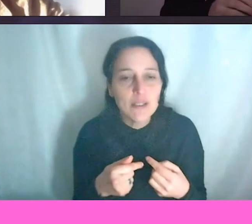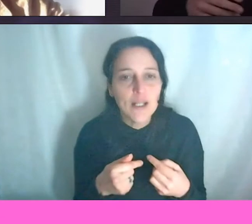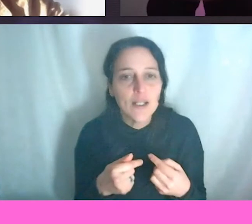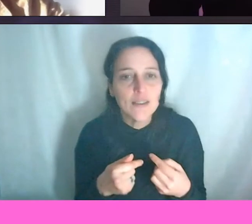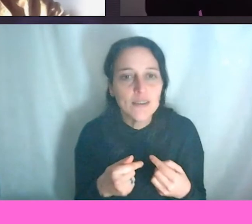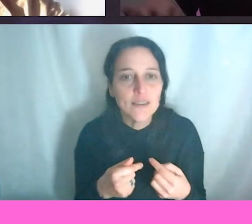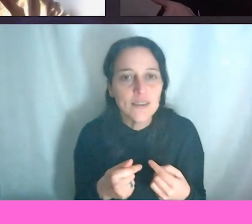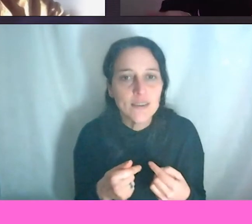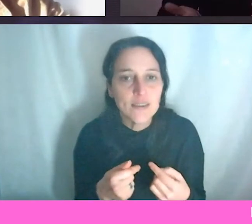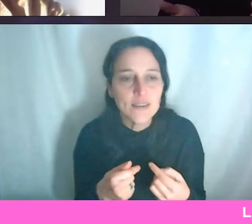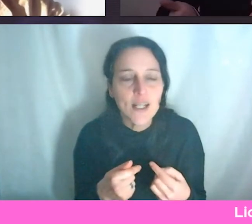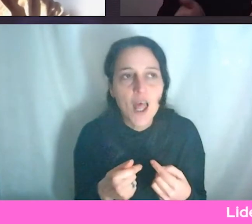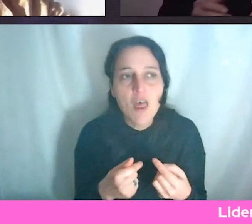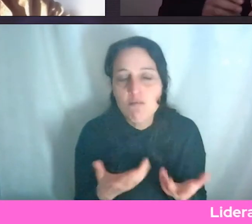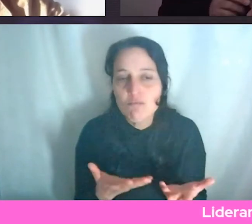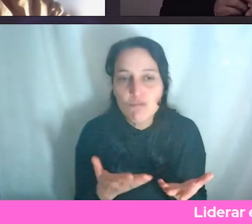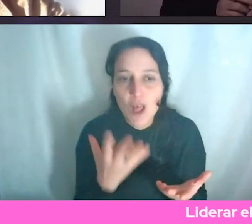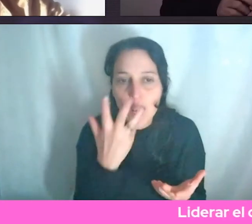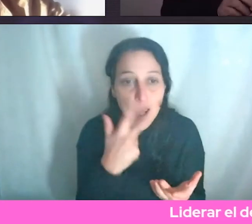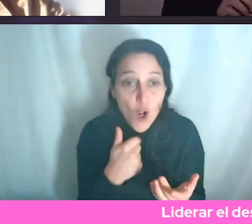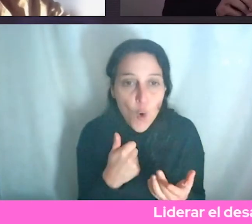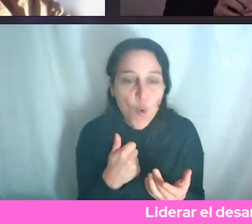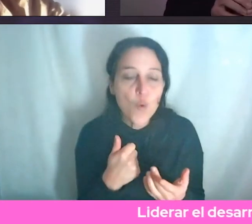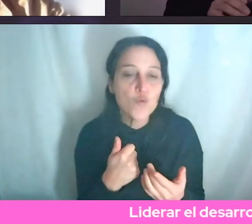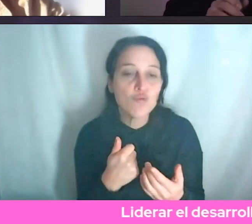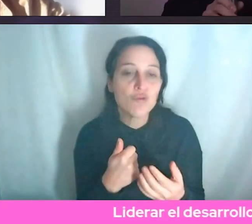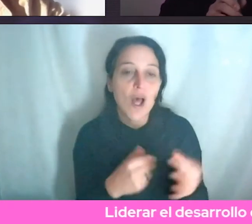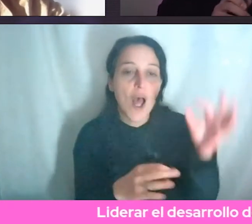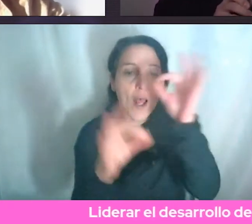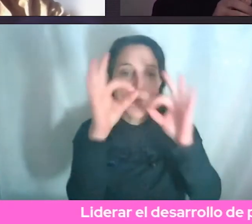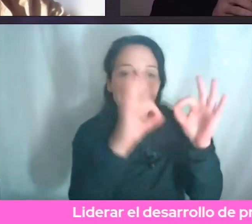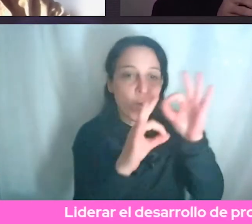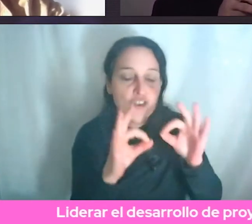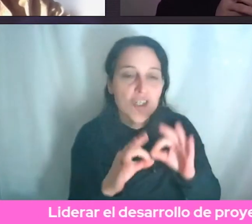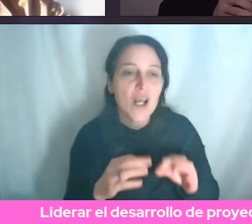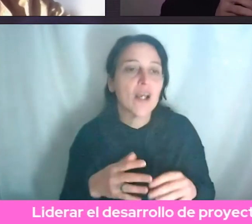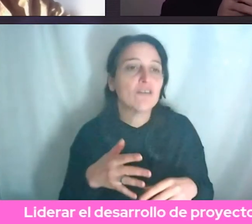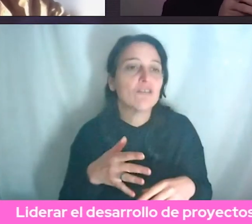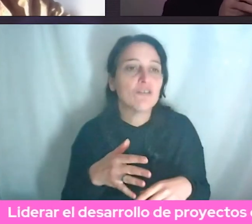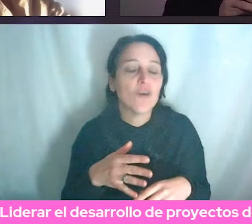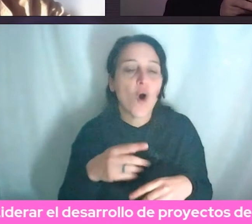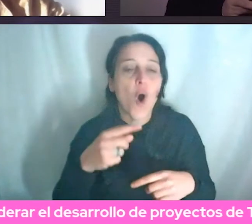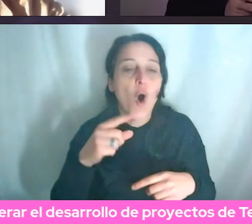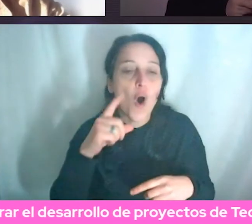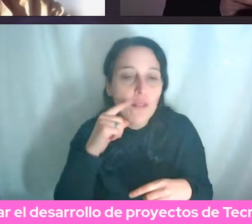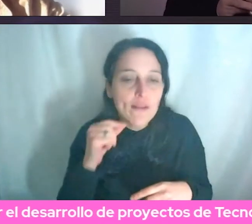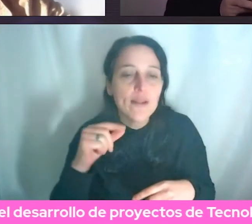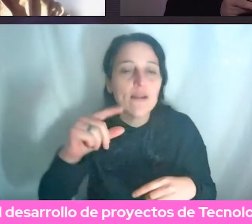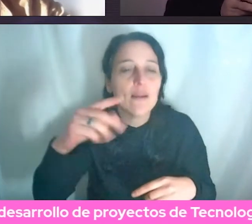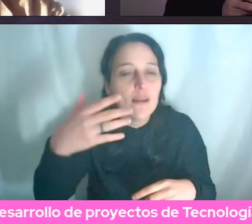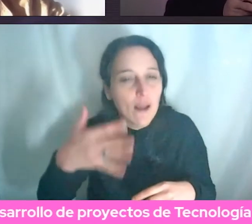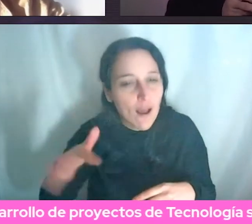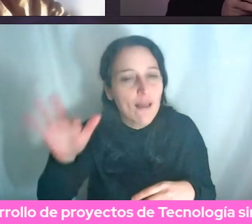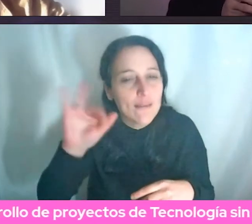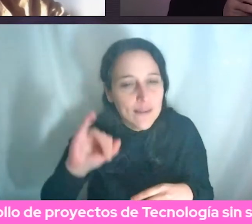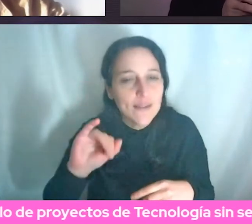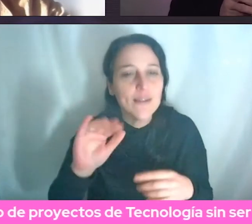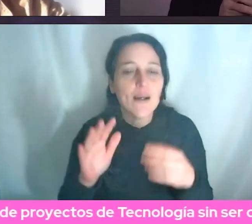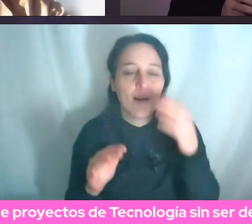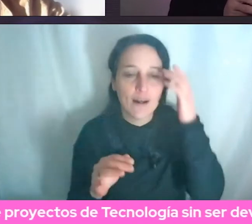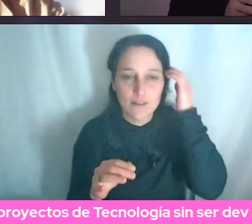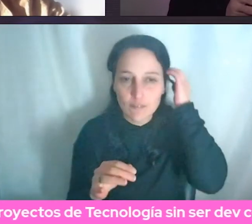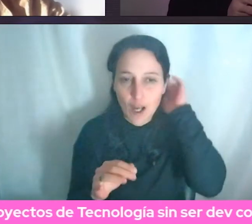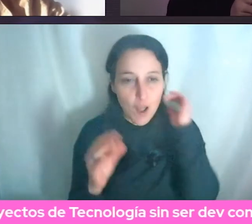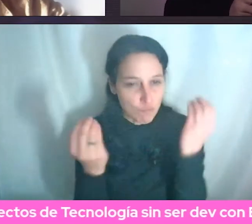la gestión diaria del proyecto, nada, es inmensa la cantidad de cosas que hay para hacer.